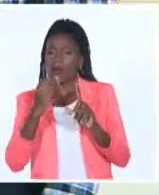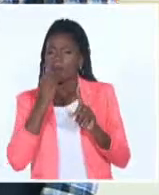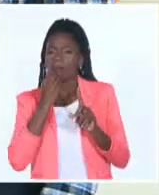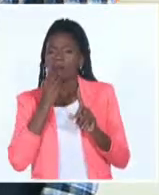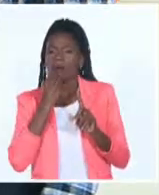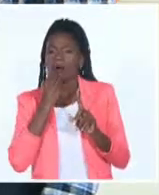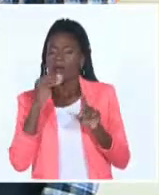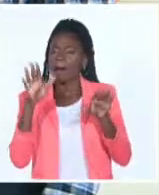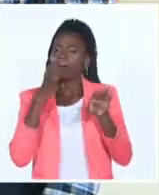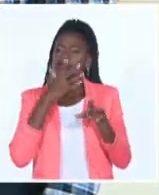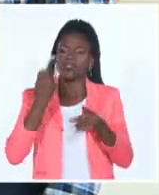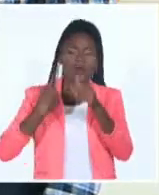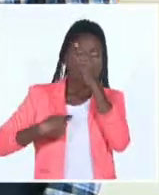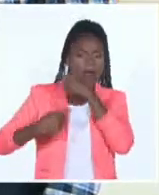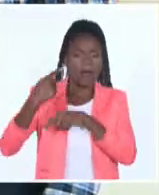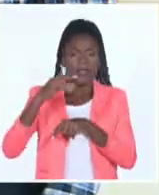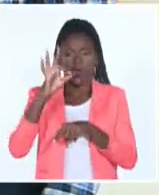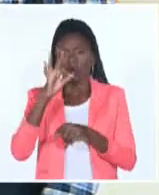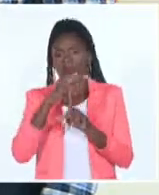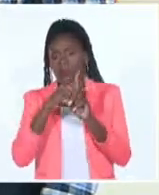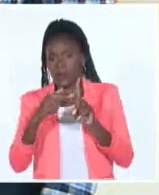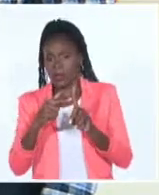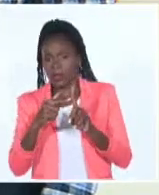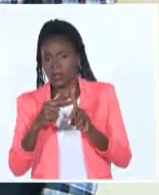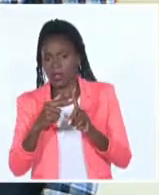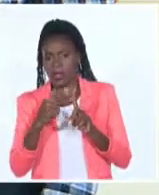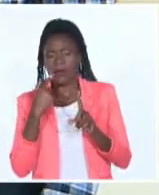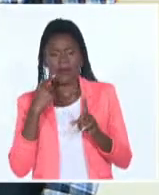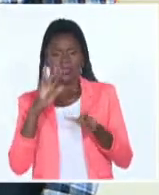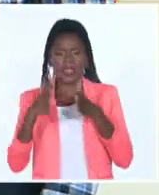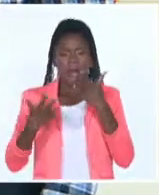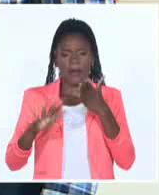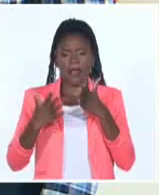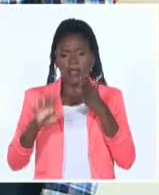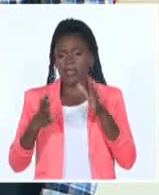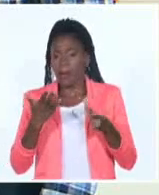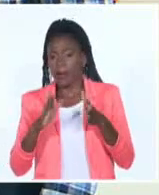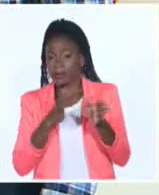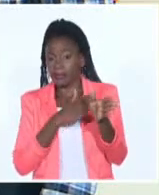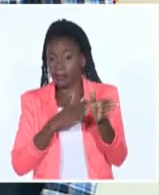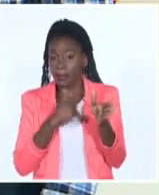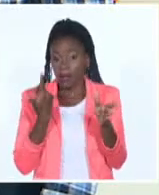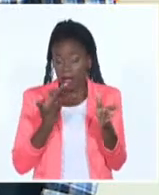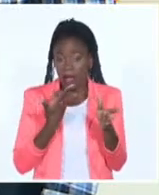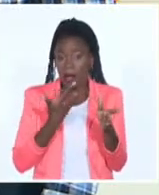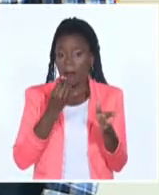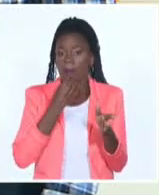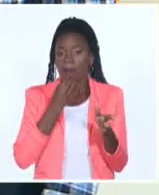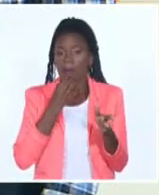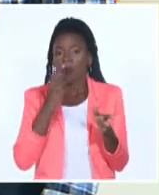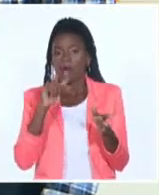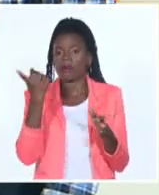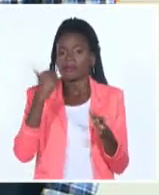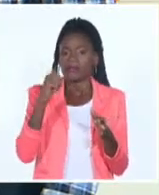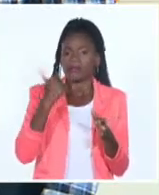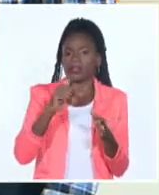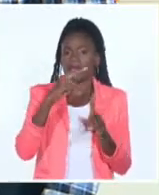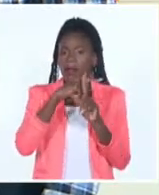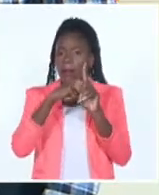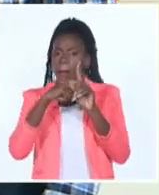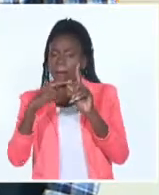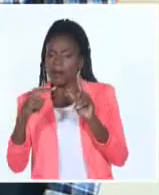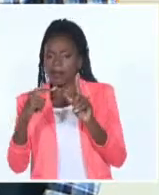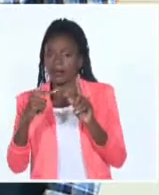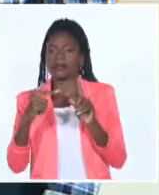el día de ayer, 8 y 30 minutos de la noche, pero también en función del comportamiento de la temperatura, pudiera ser también sobre las 10, 10 y 30 minutos, coincidente